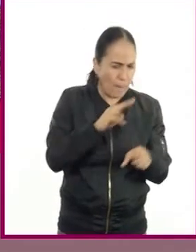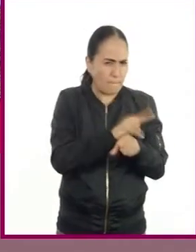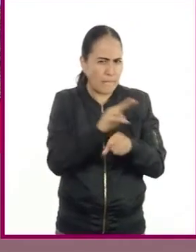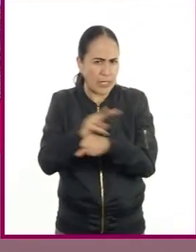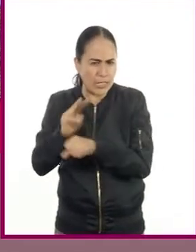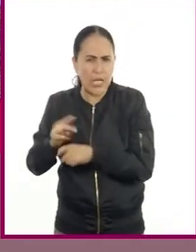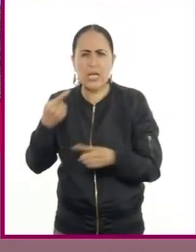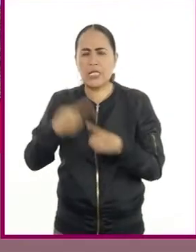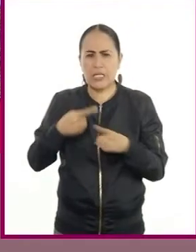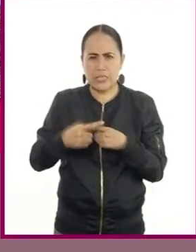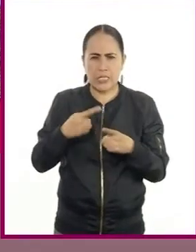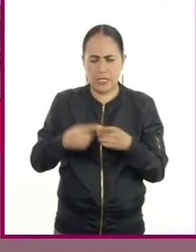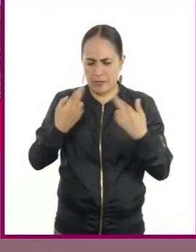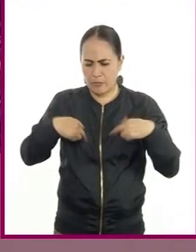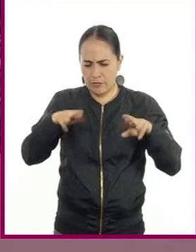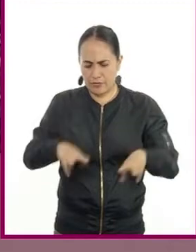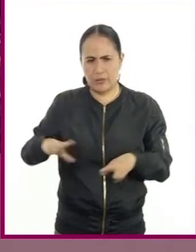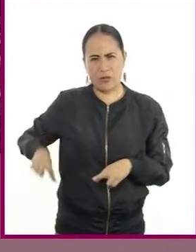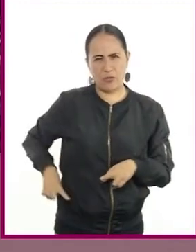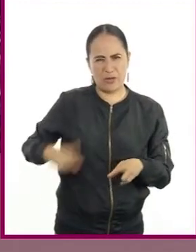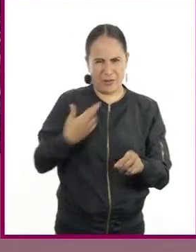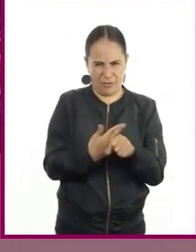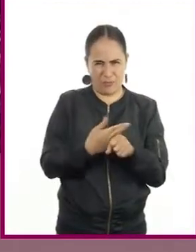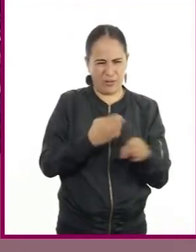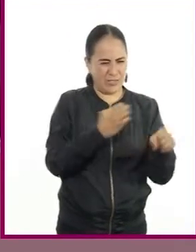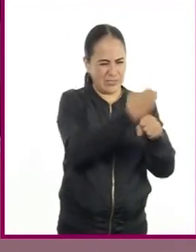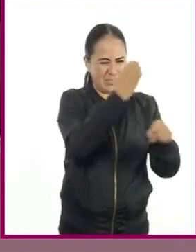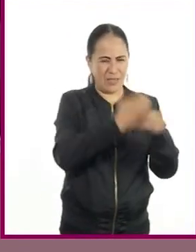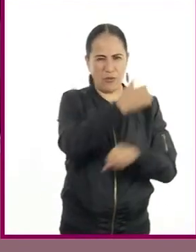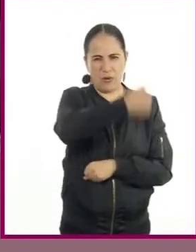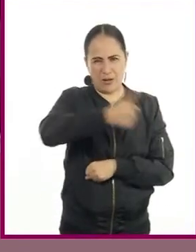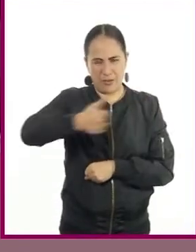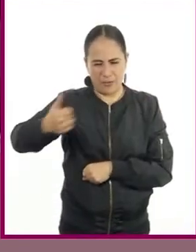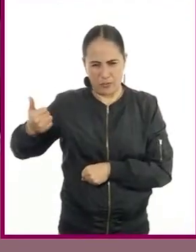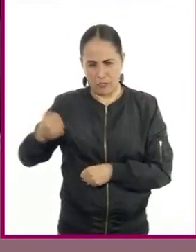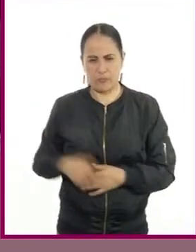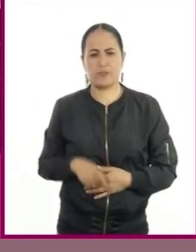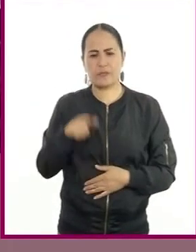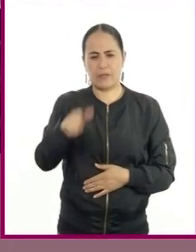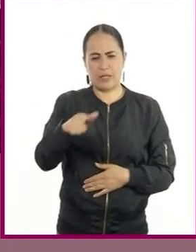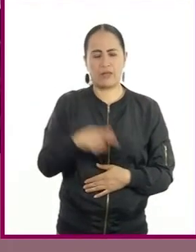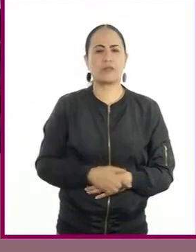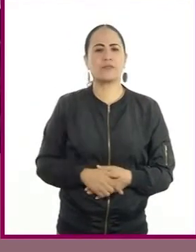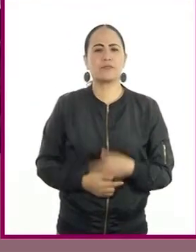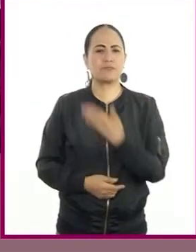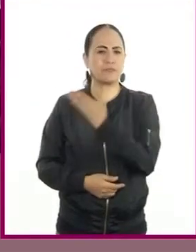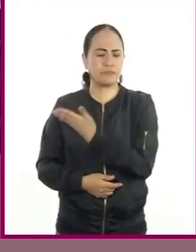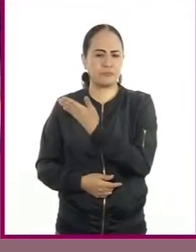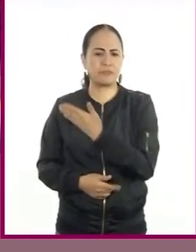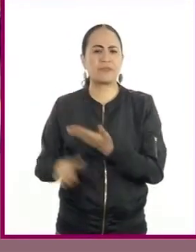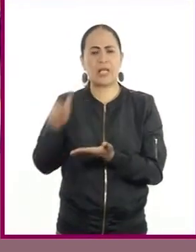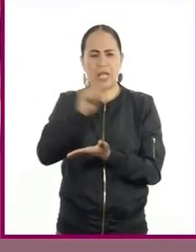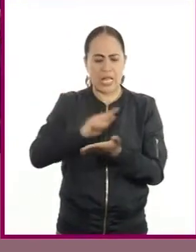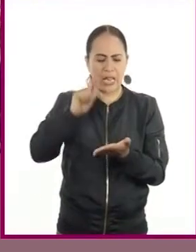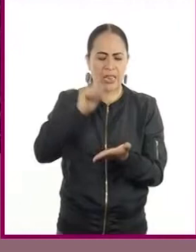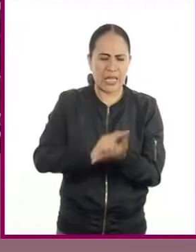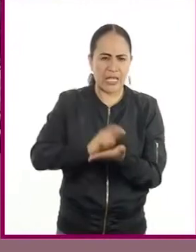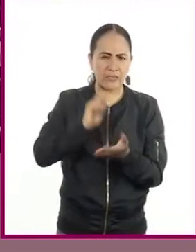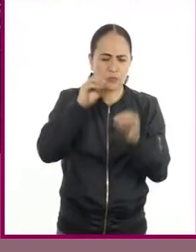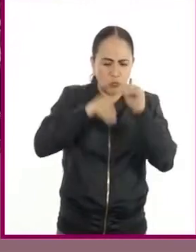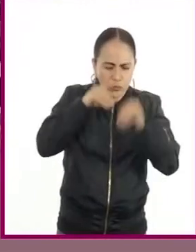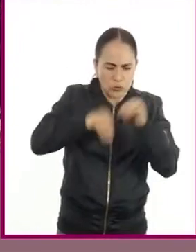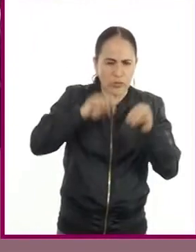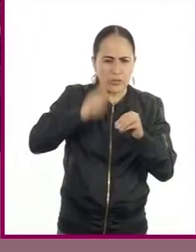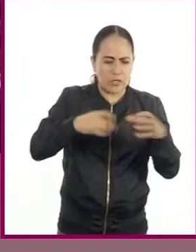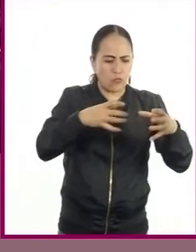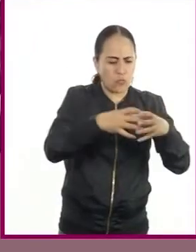el gobernador de cada estado. El Poder Legislativo se encarga de hacer las leyes. Está integrado por la Cámara de Diputados y